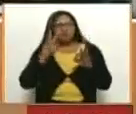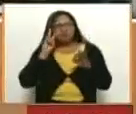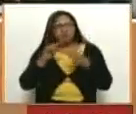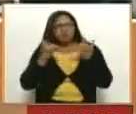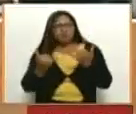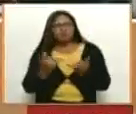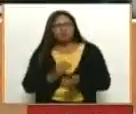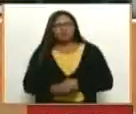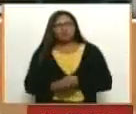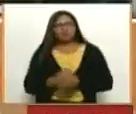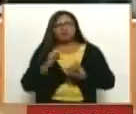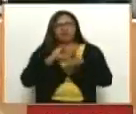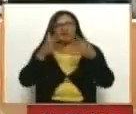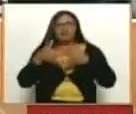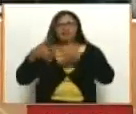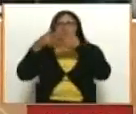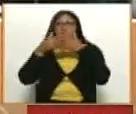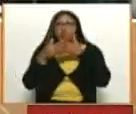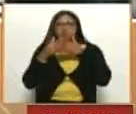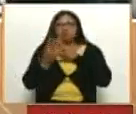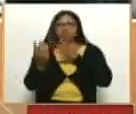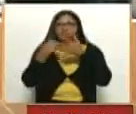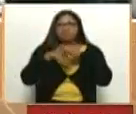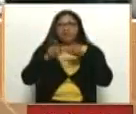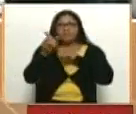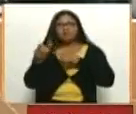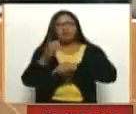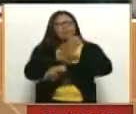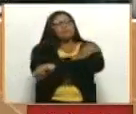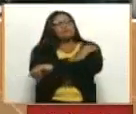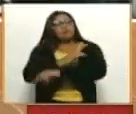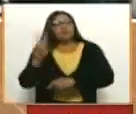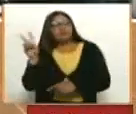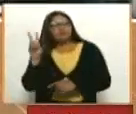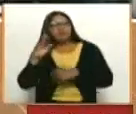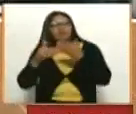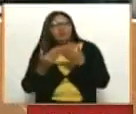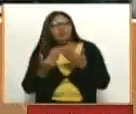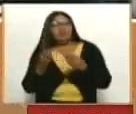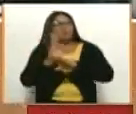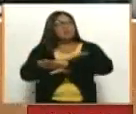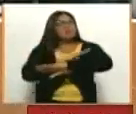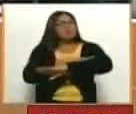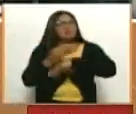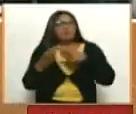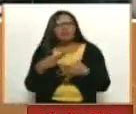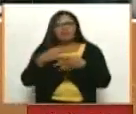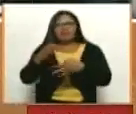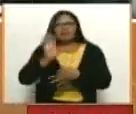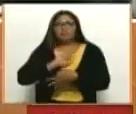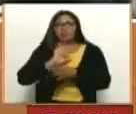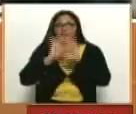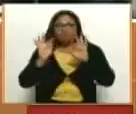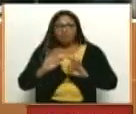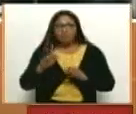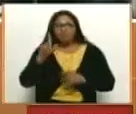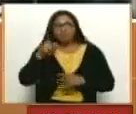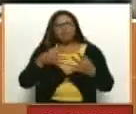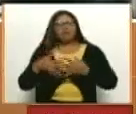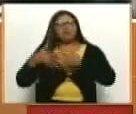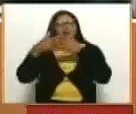que Estados Unidos, a través de sus agentes, que eran la oposición venezolana, que no estaban actuando a interés propio, sino como agentes de los Estados Unidos,